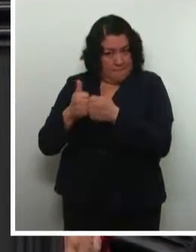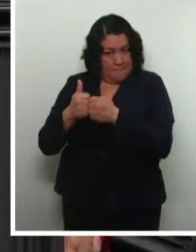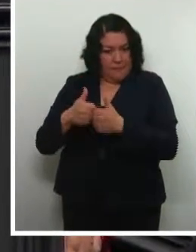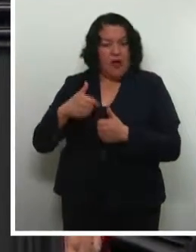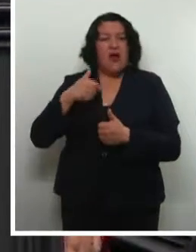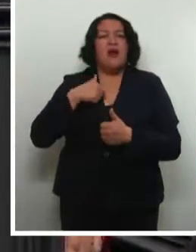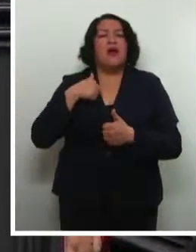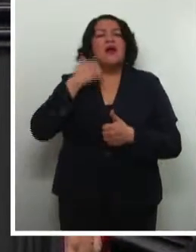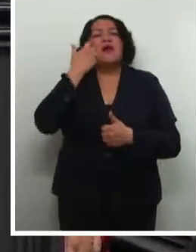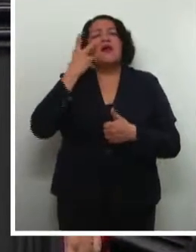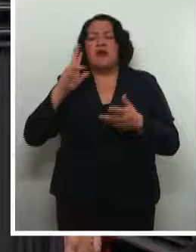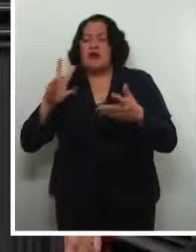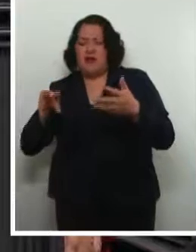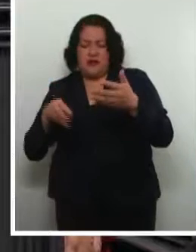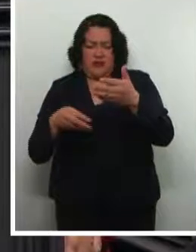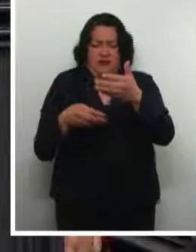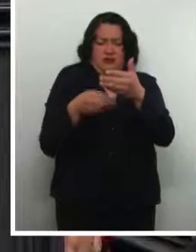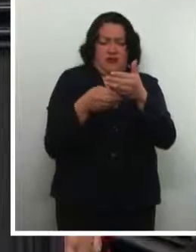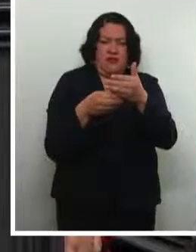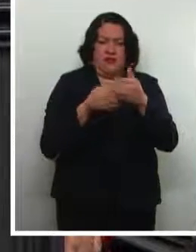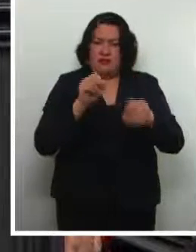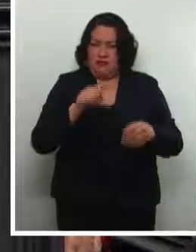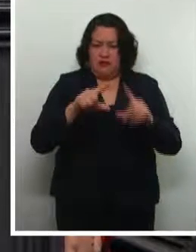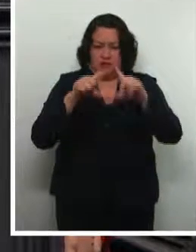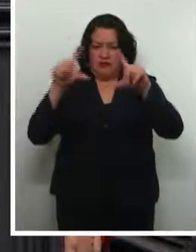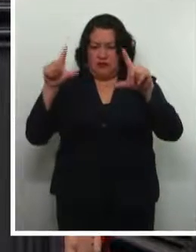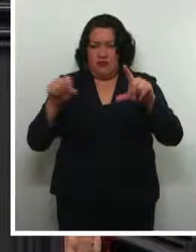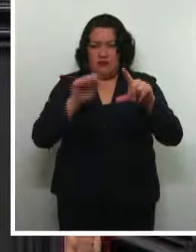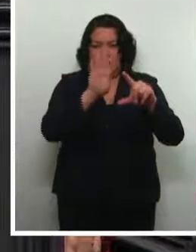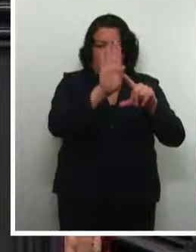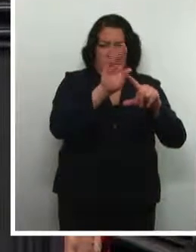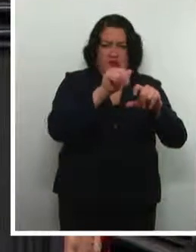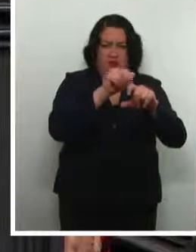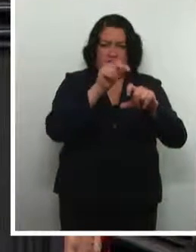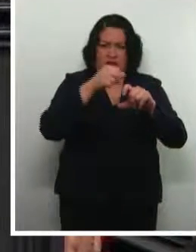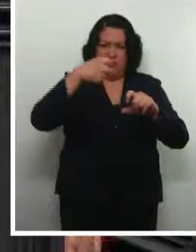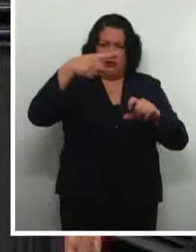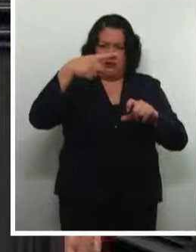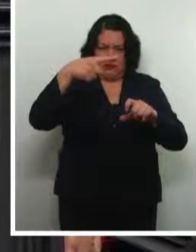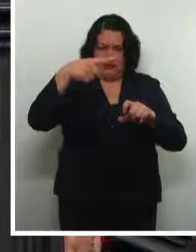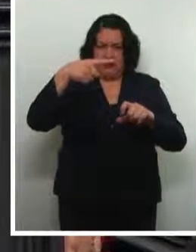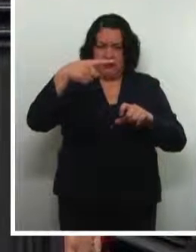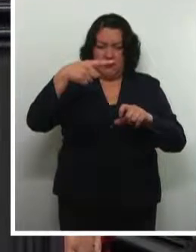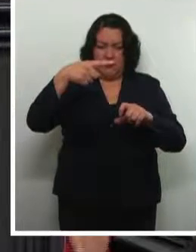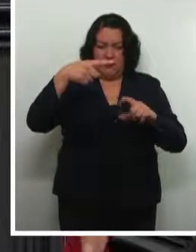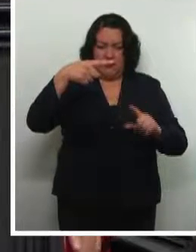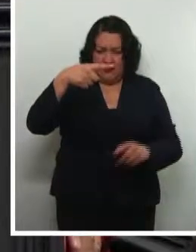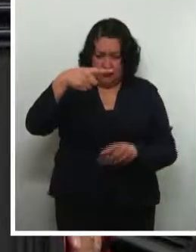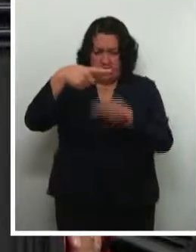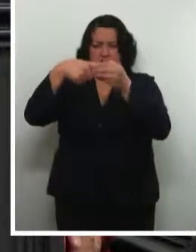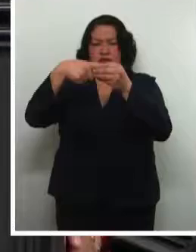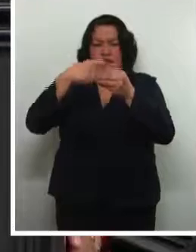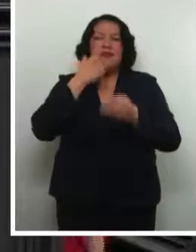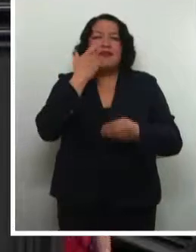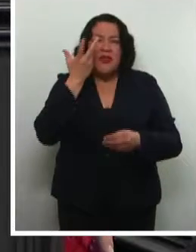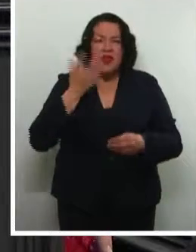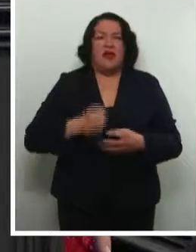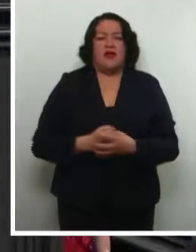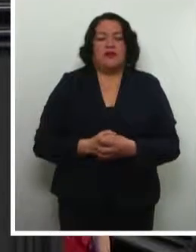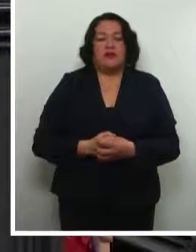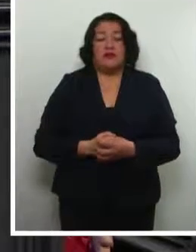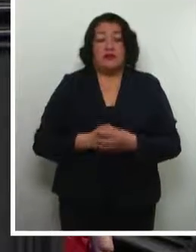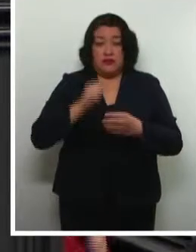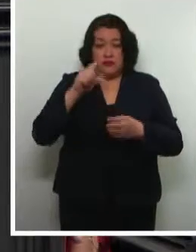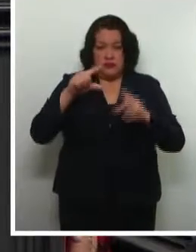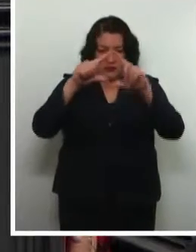agregado al apartado B, numeral 1, dejar exactamente la